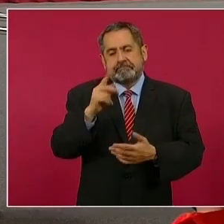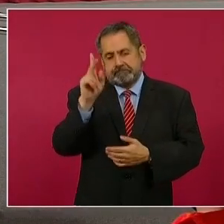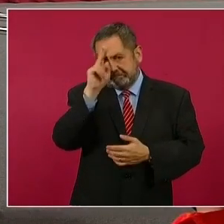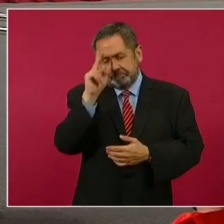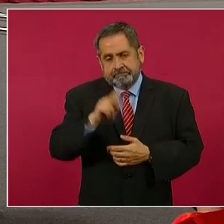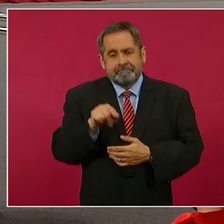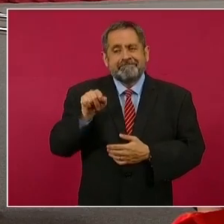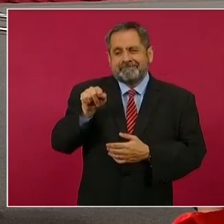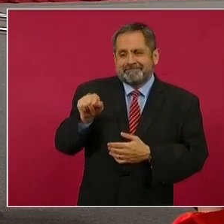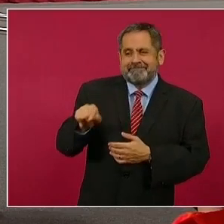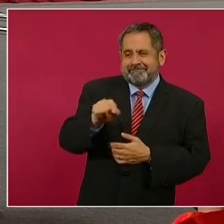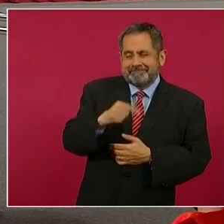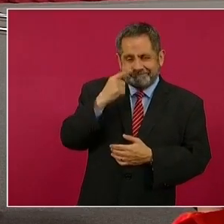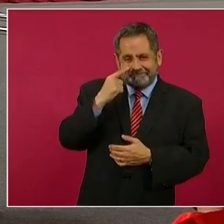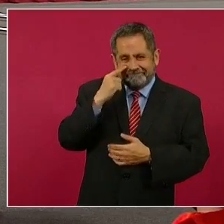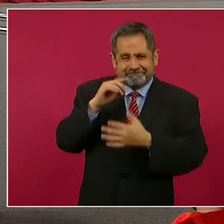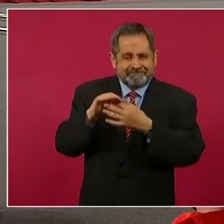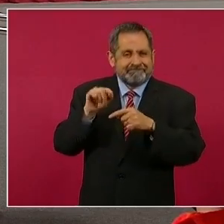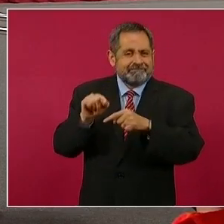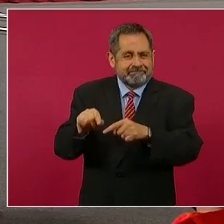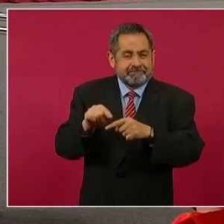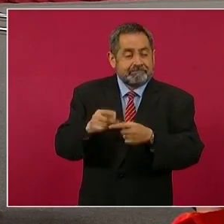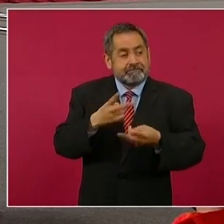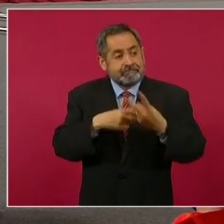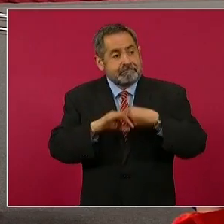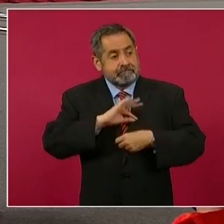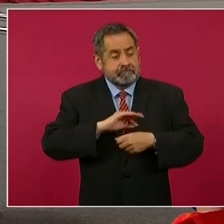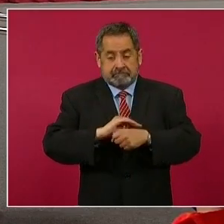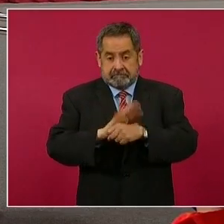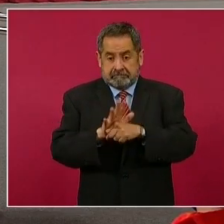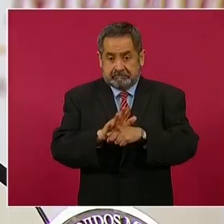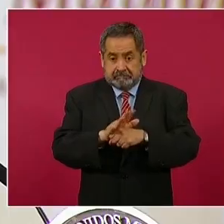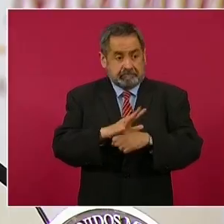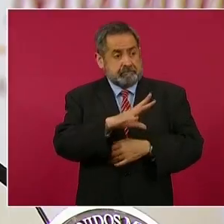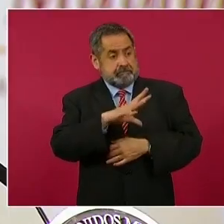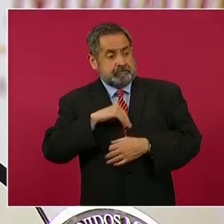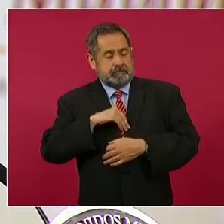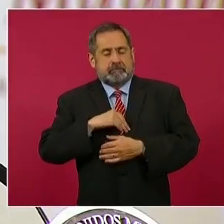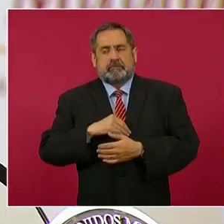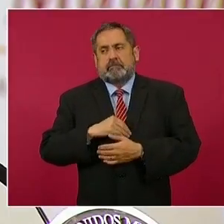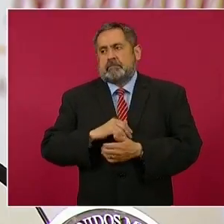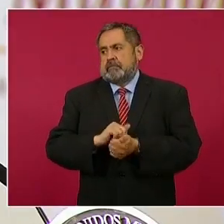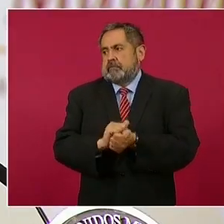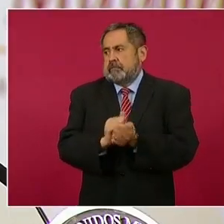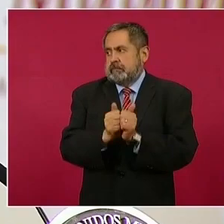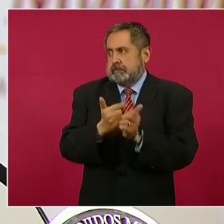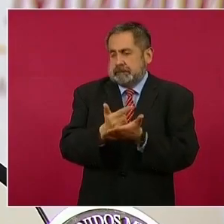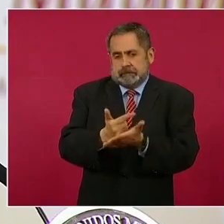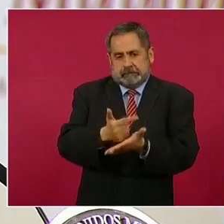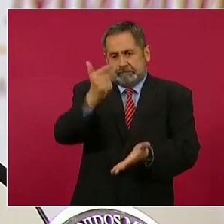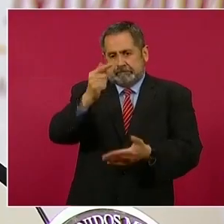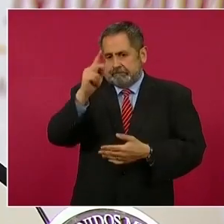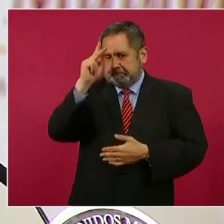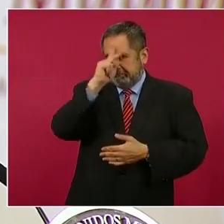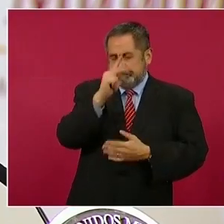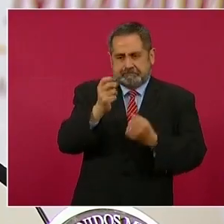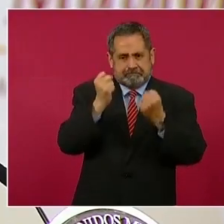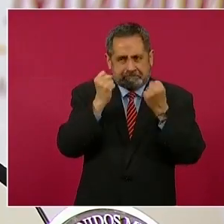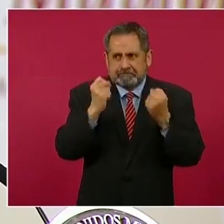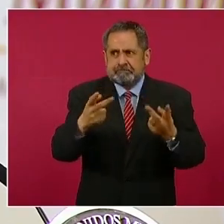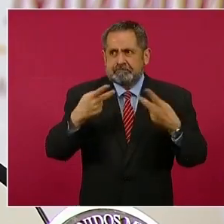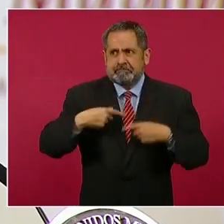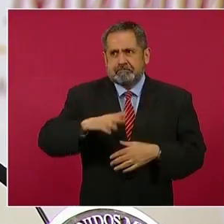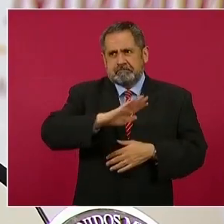enfermedad crónica y cuando llega una enfermedad infecciosa como COVID, las más altas complicaciones y mortalidad asociadas con